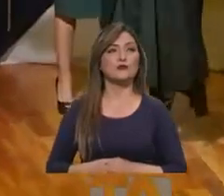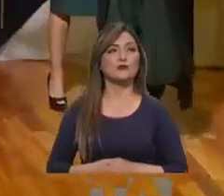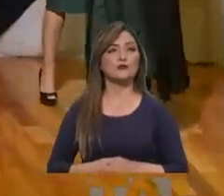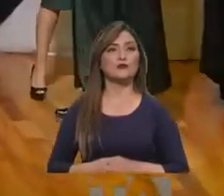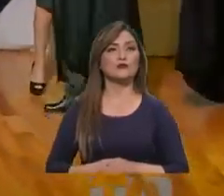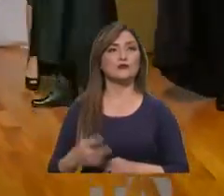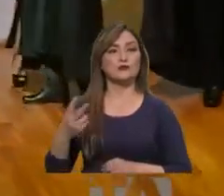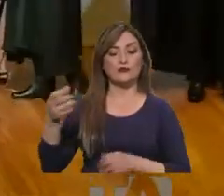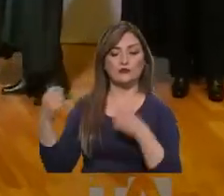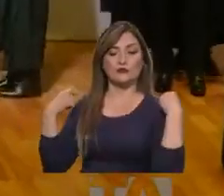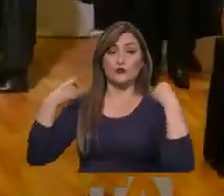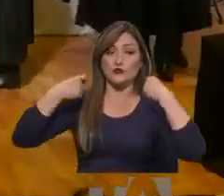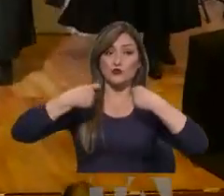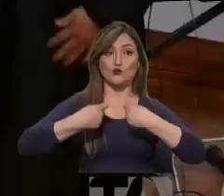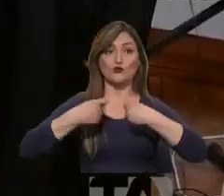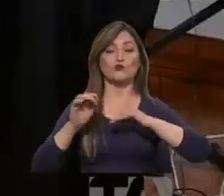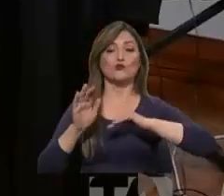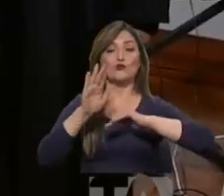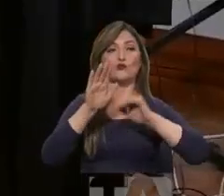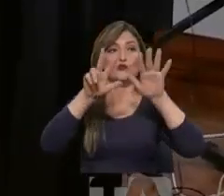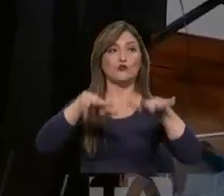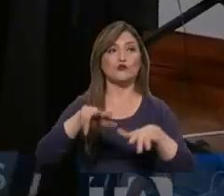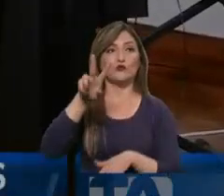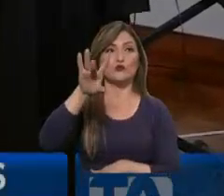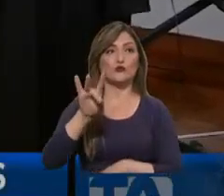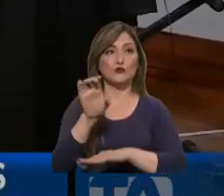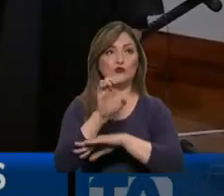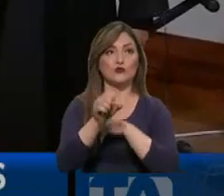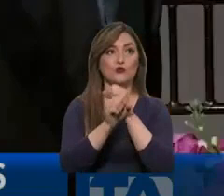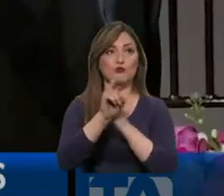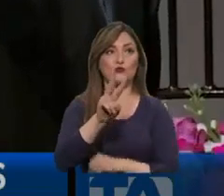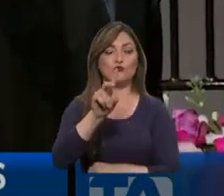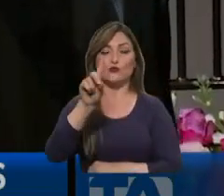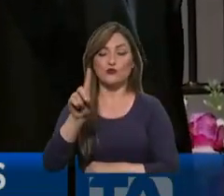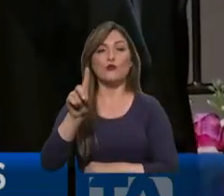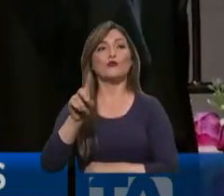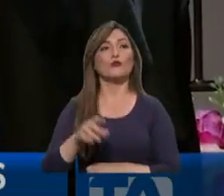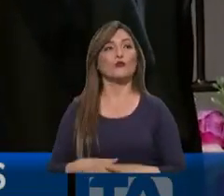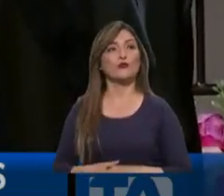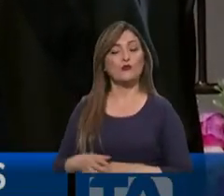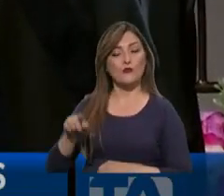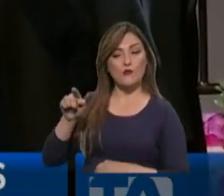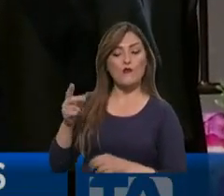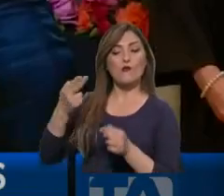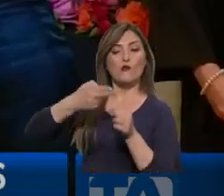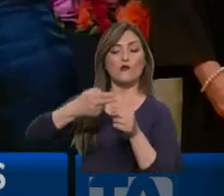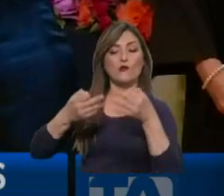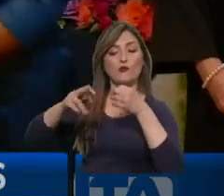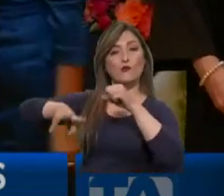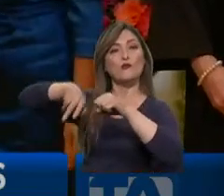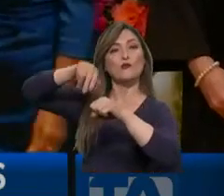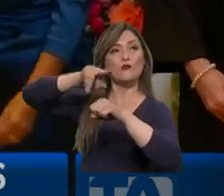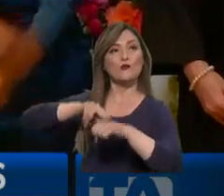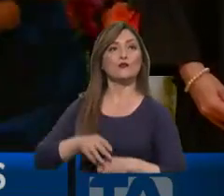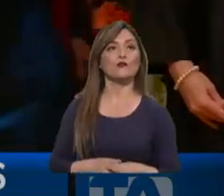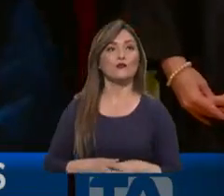Ambos fueron designados hace casi 8 meses, el 28 de enero de 2021, como parte de quienes se sumaron a las filas de la Corte Nacional de Justicia